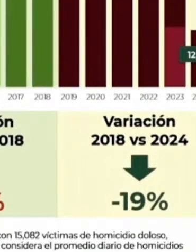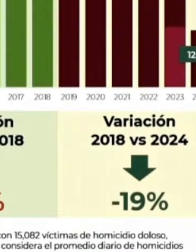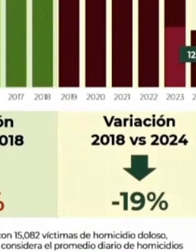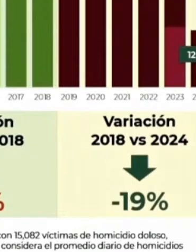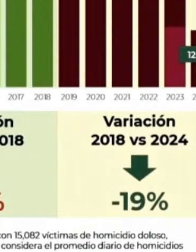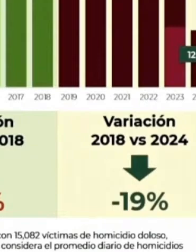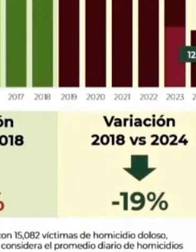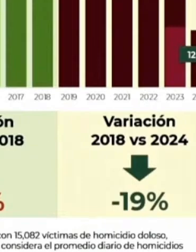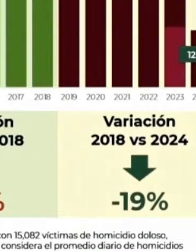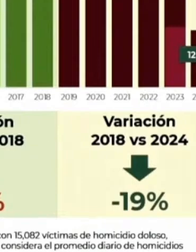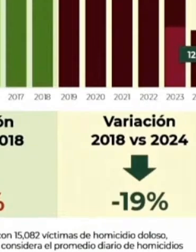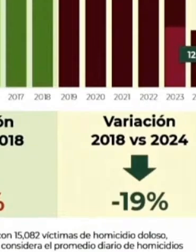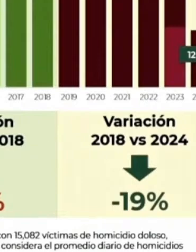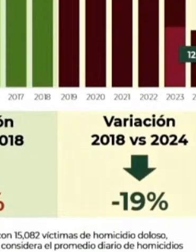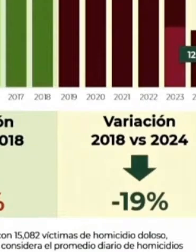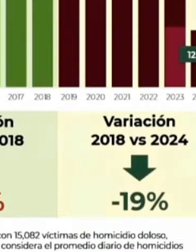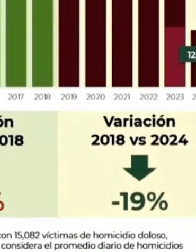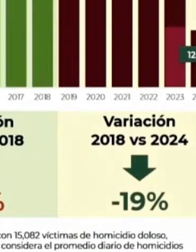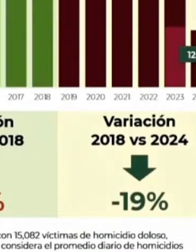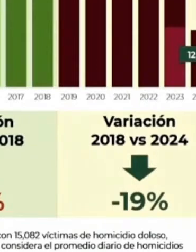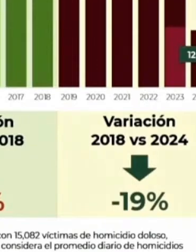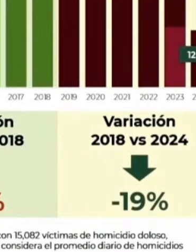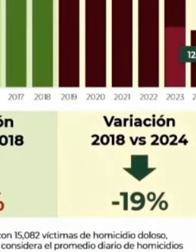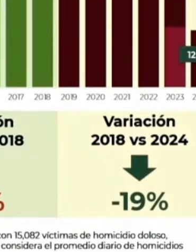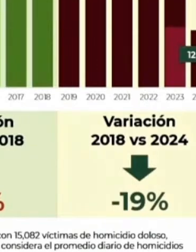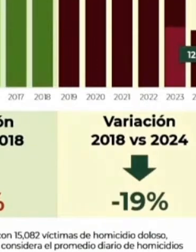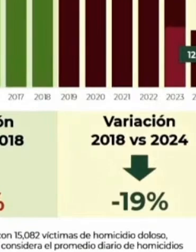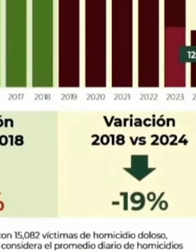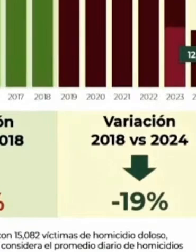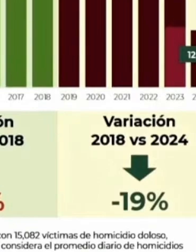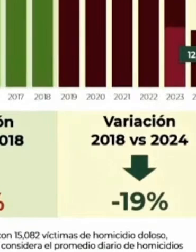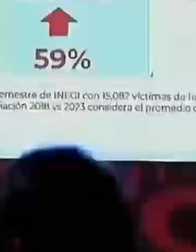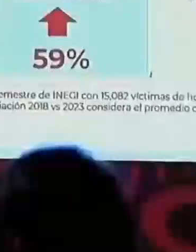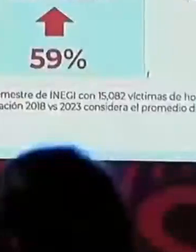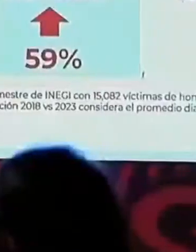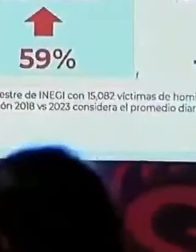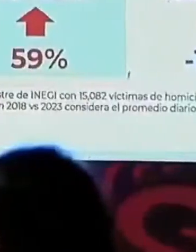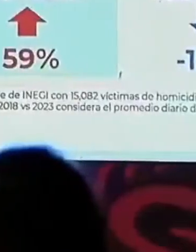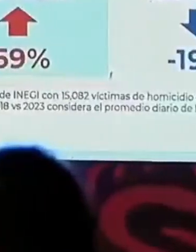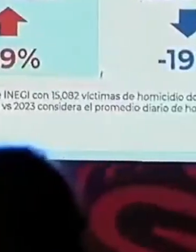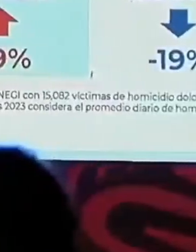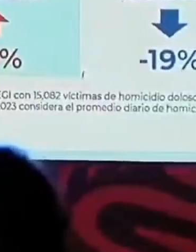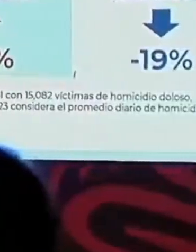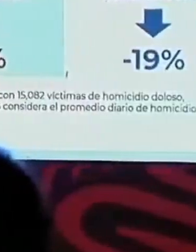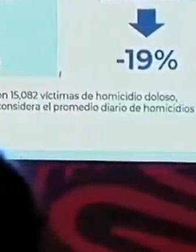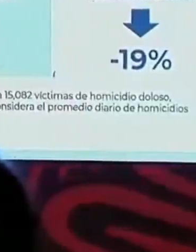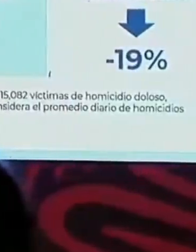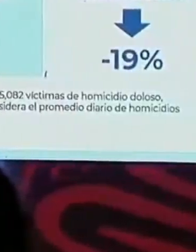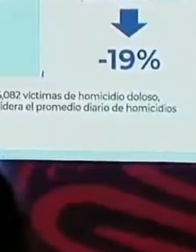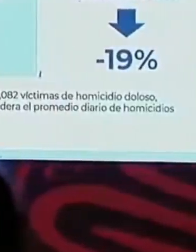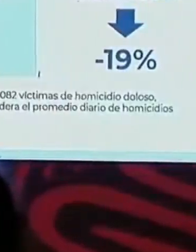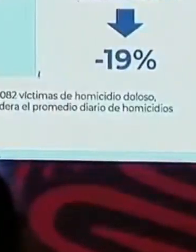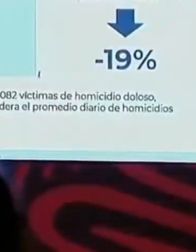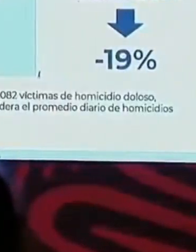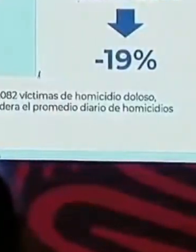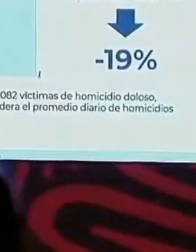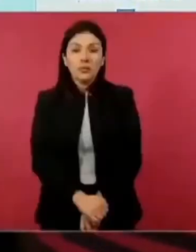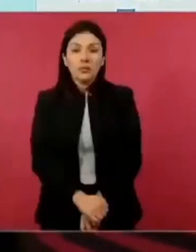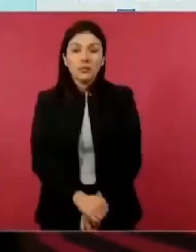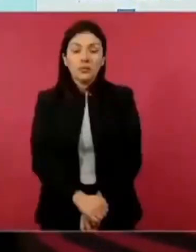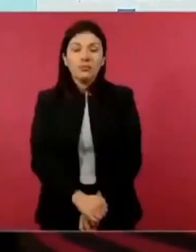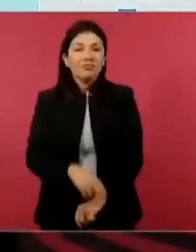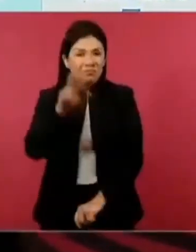homicidios y ya en el último año de Calderón eran